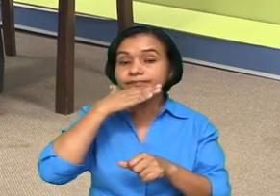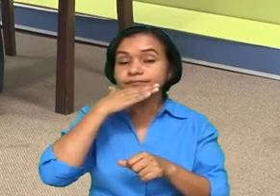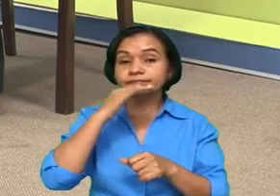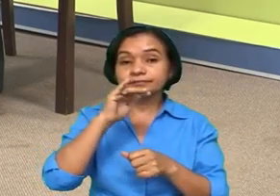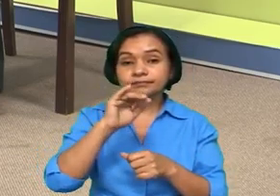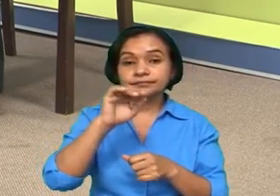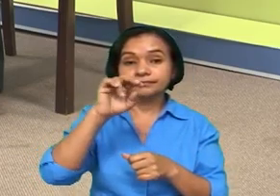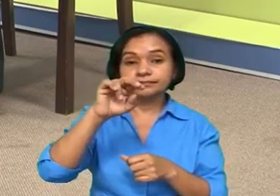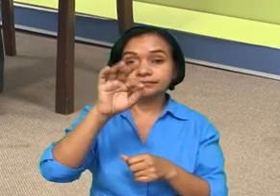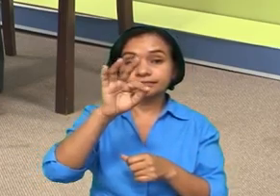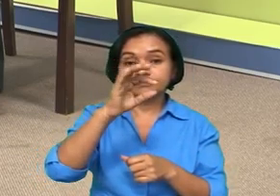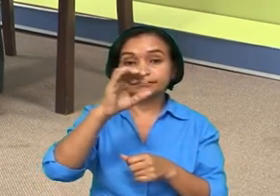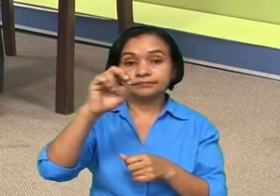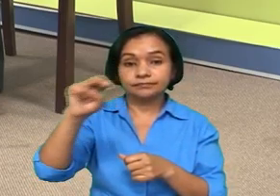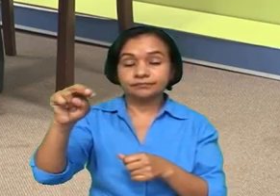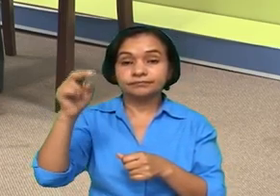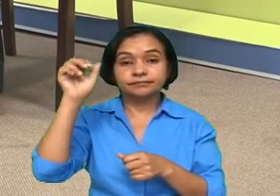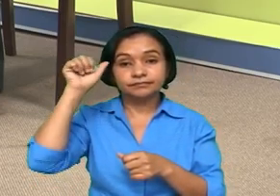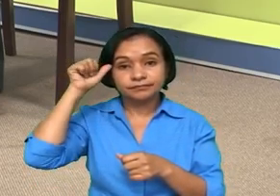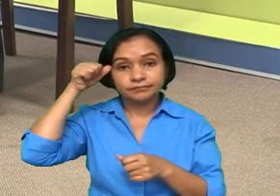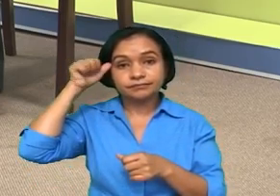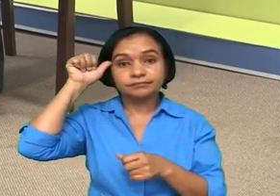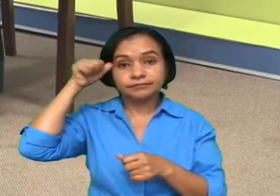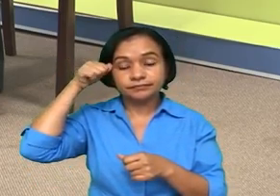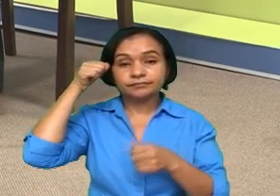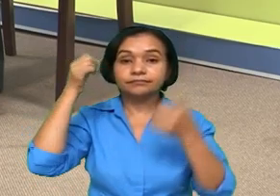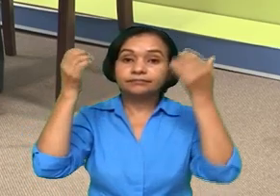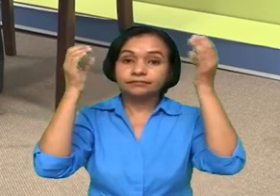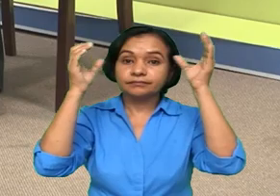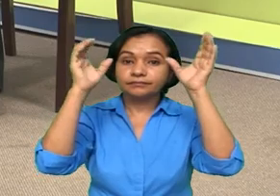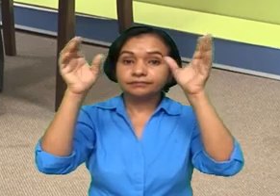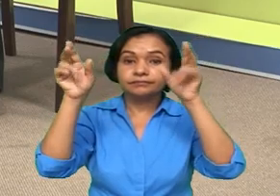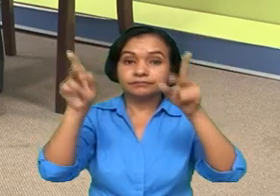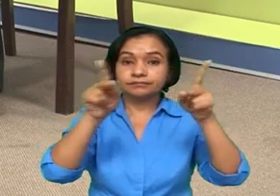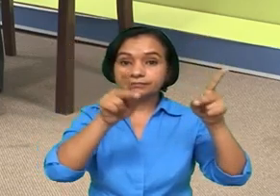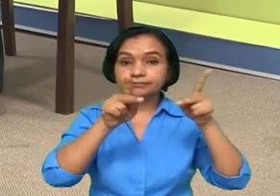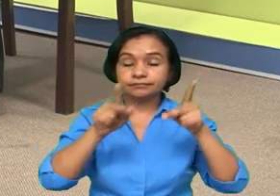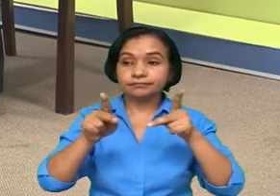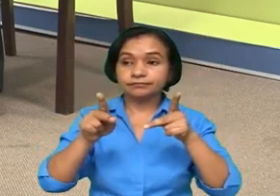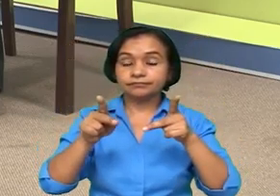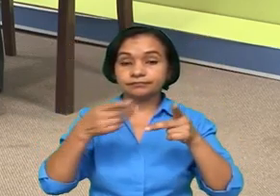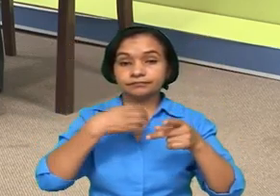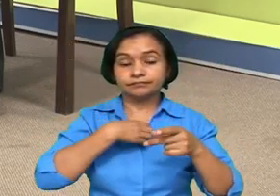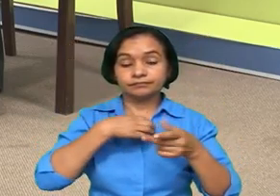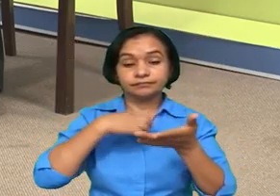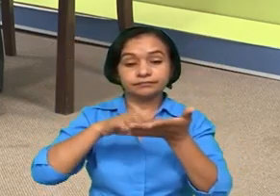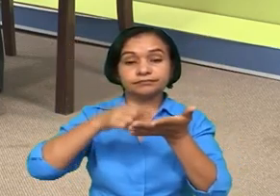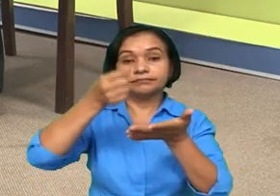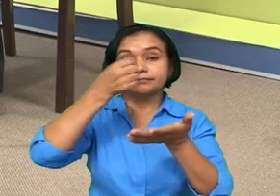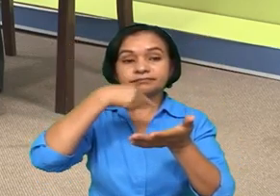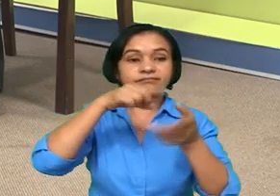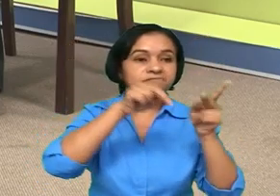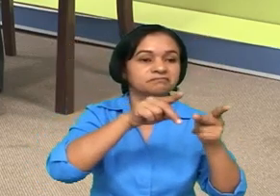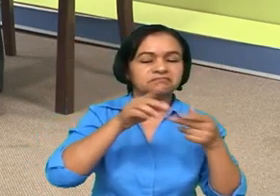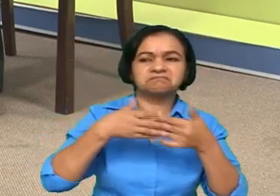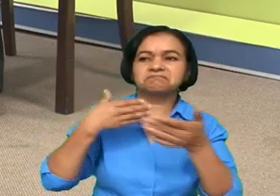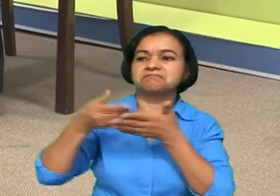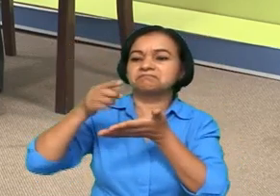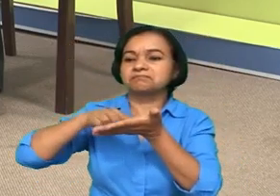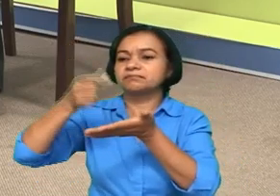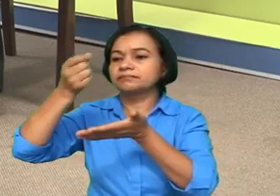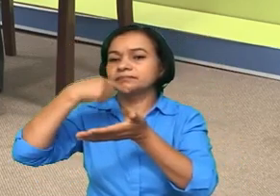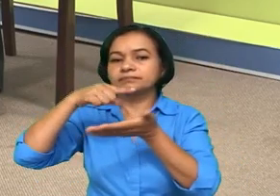ver muchísimo con lo que es la cultura de la automedicación en la población. Algunos por